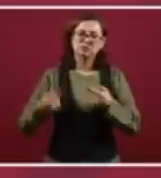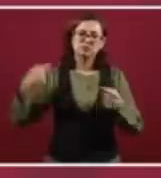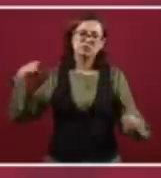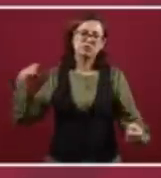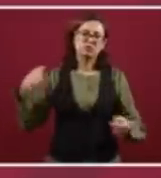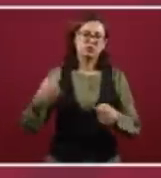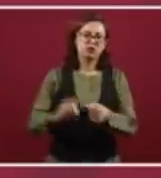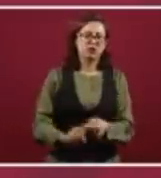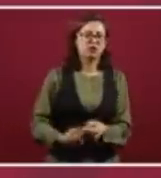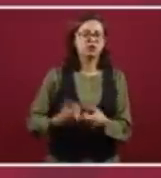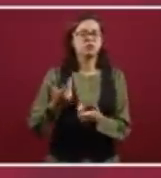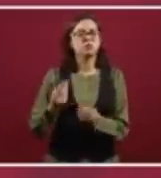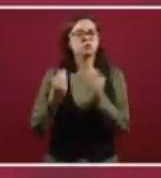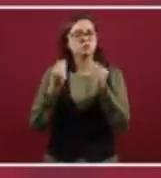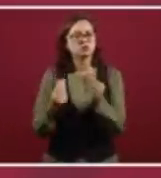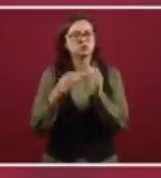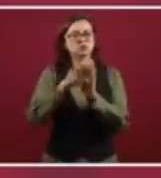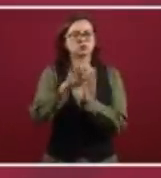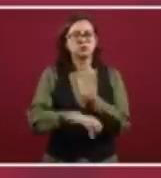el Estado,